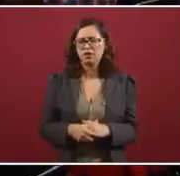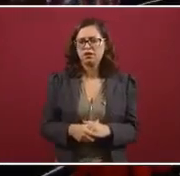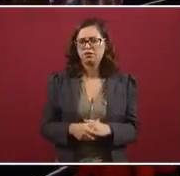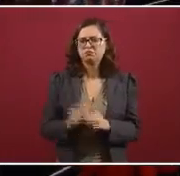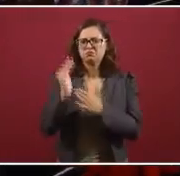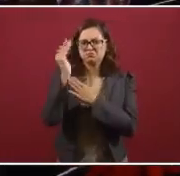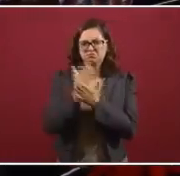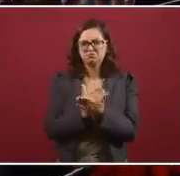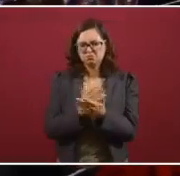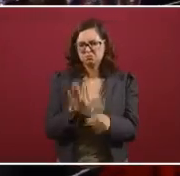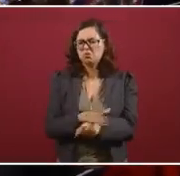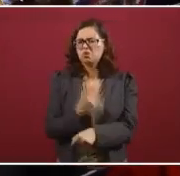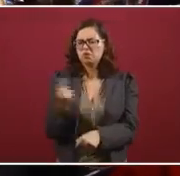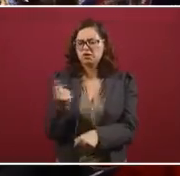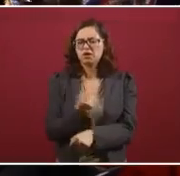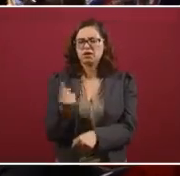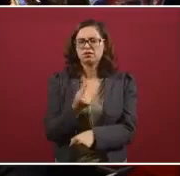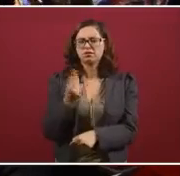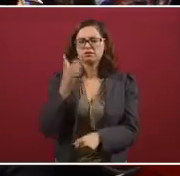disminuye la tarifa.